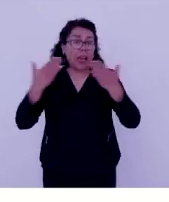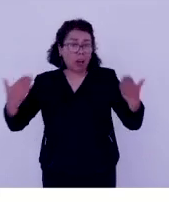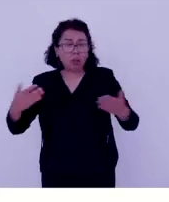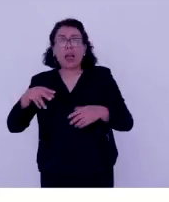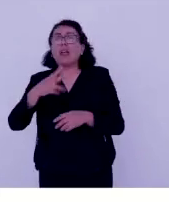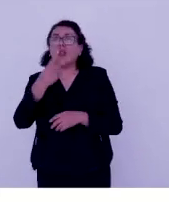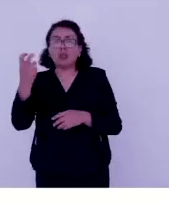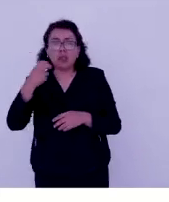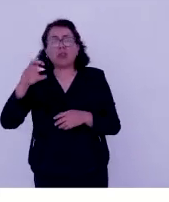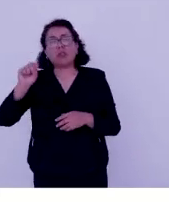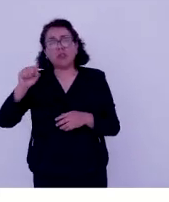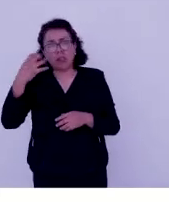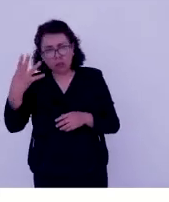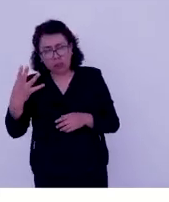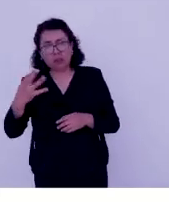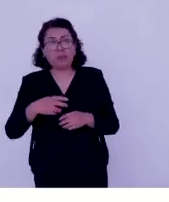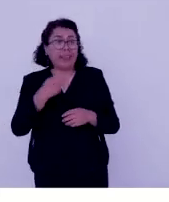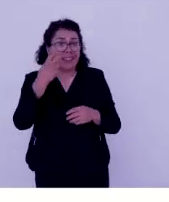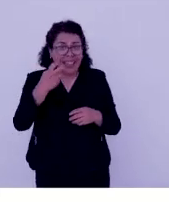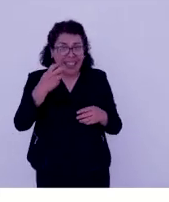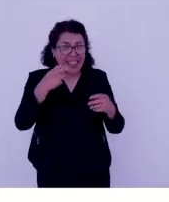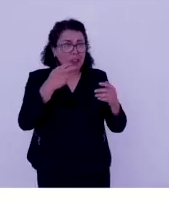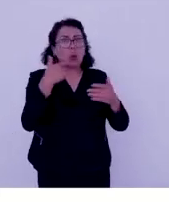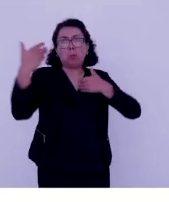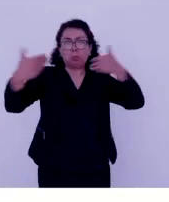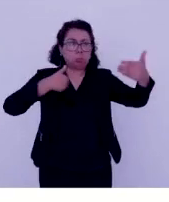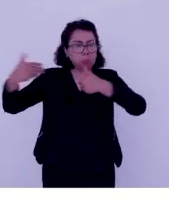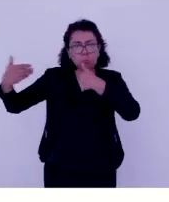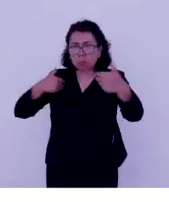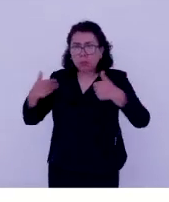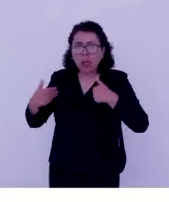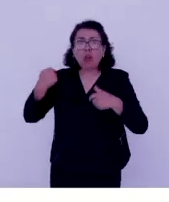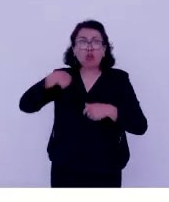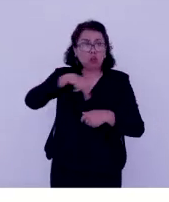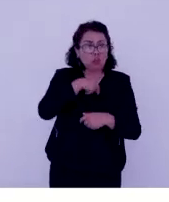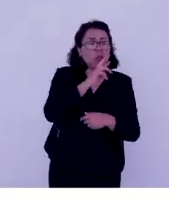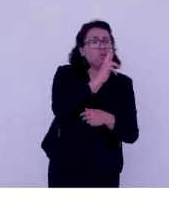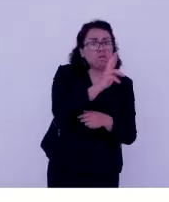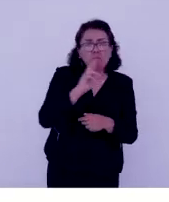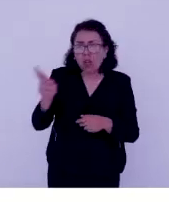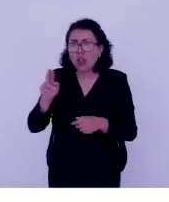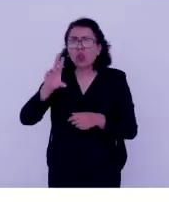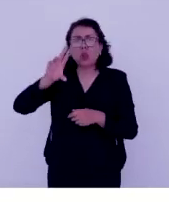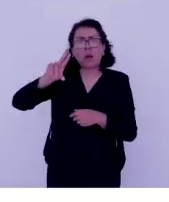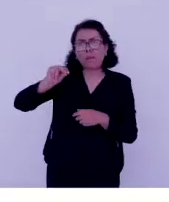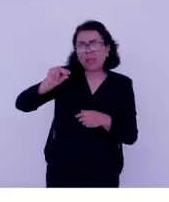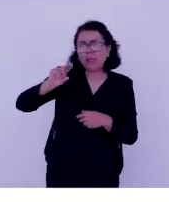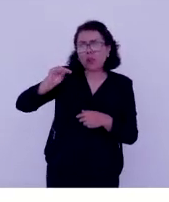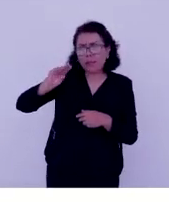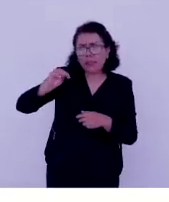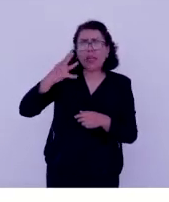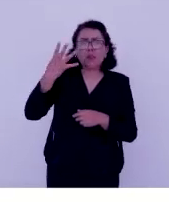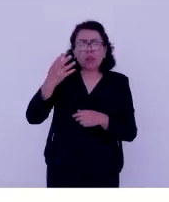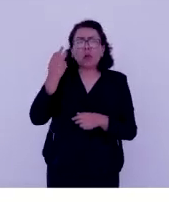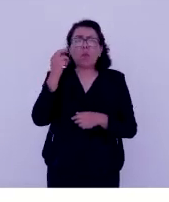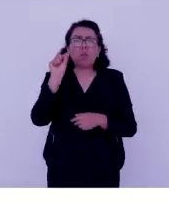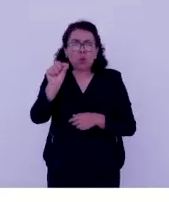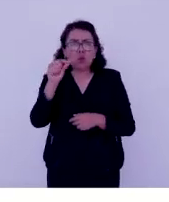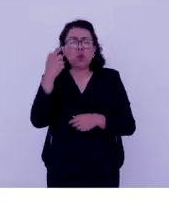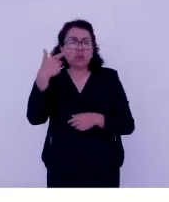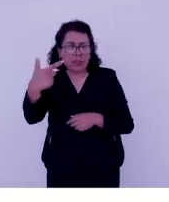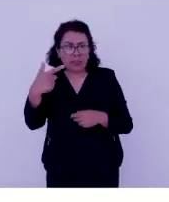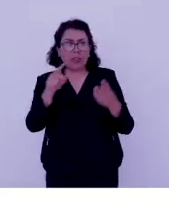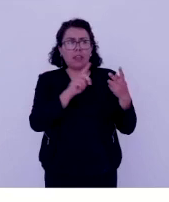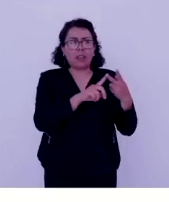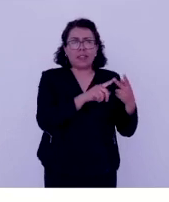364 en el actual de este Universo de peticiones recibidas hemos dado contestación al 94.7 y el resto que